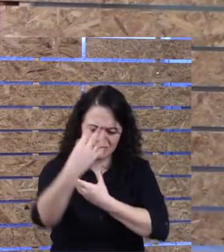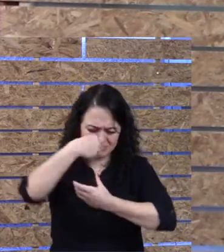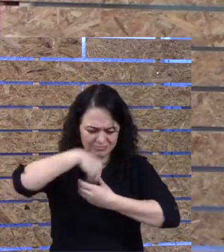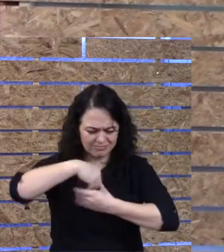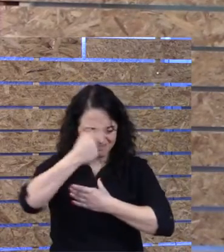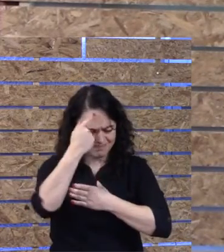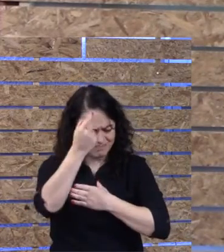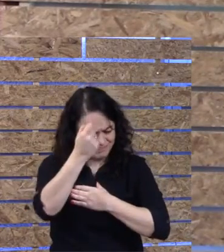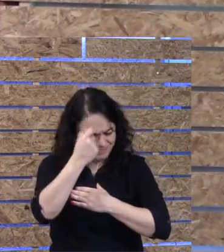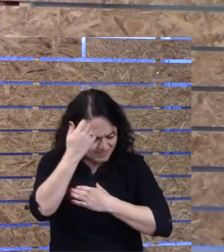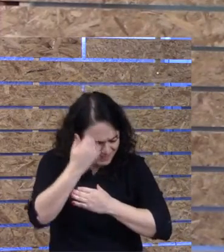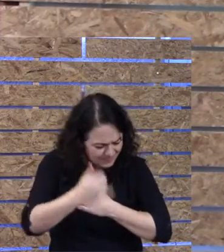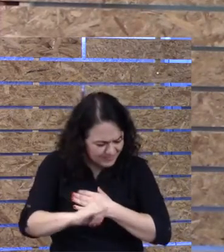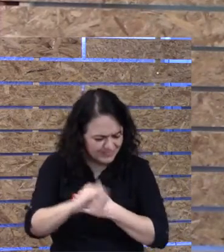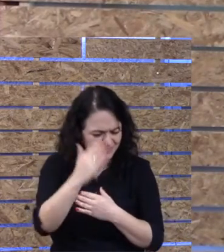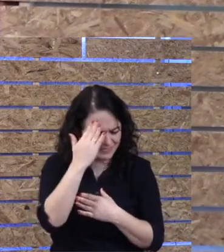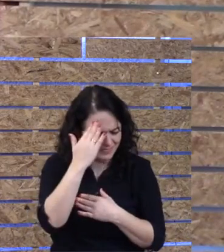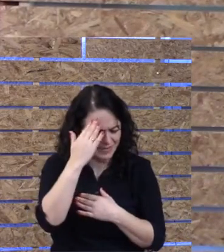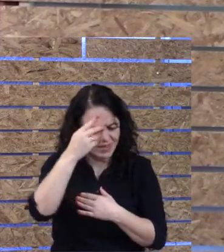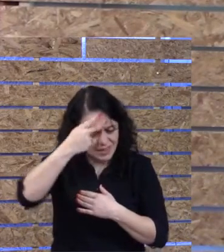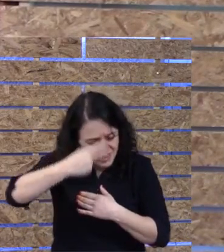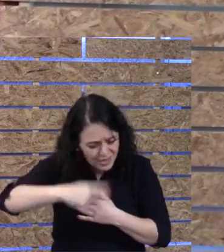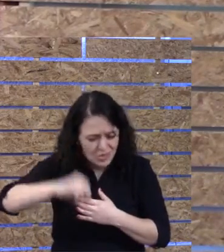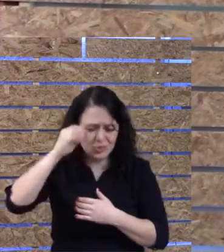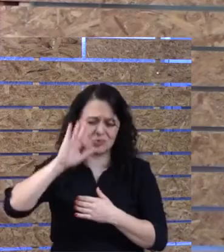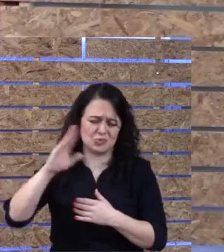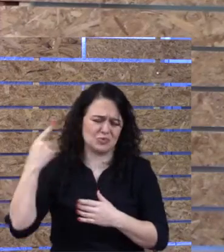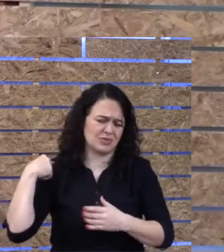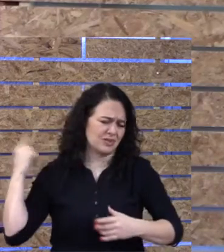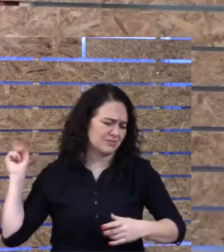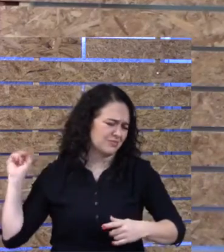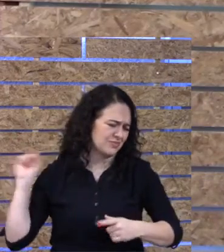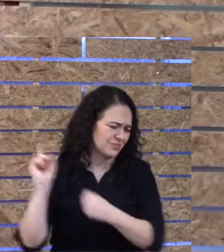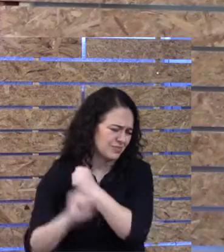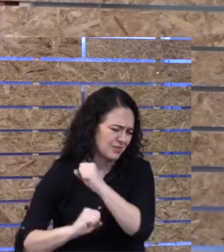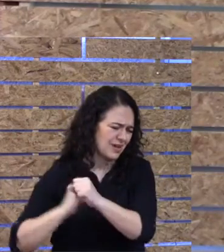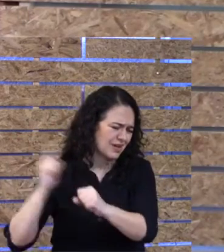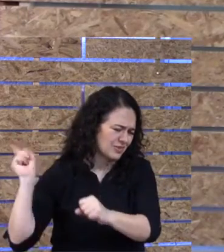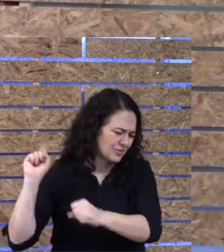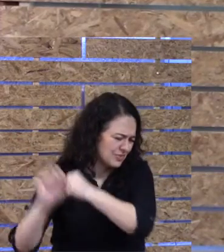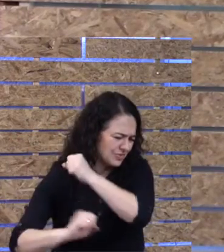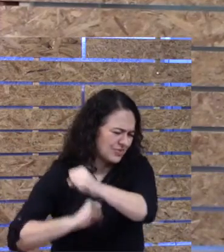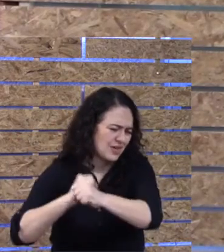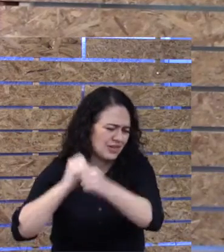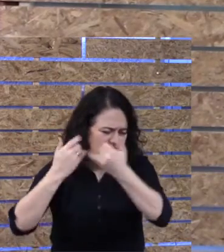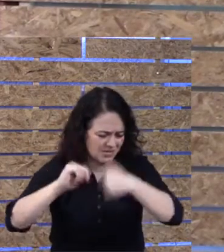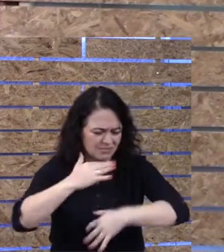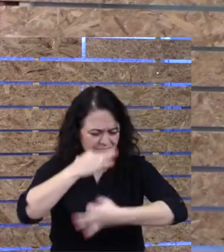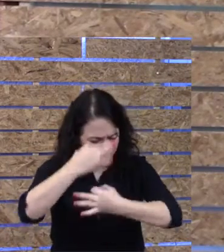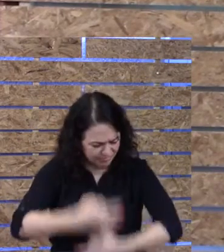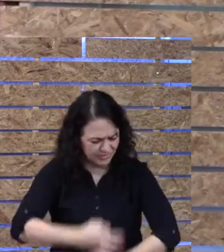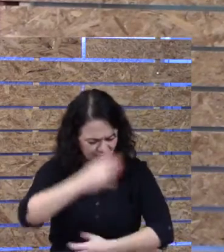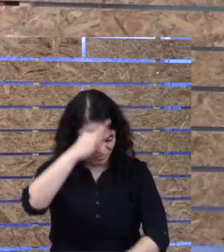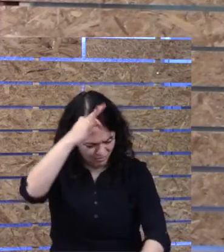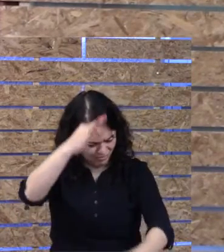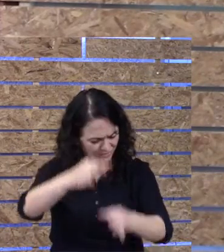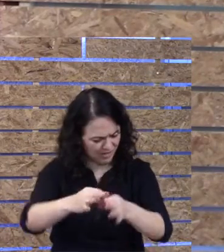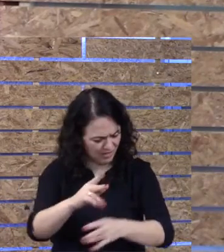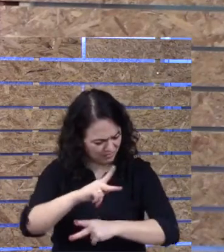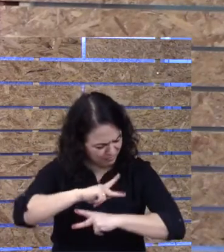Y por siglos tu pueblo ha declarado así su fe. Fe personal, fe